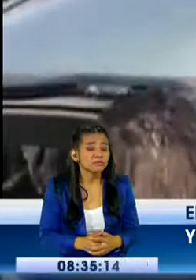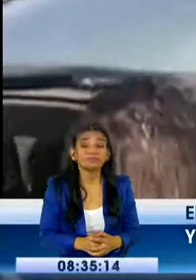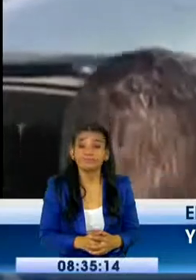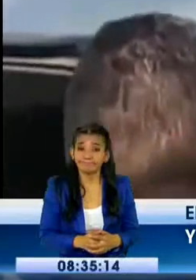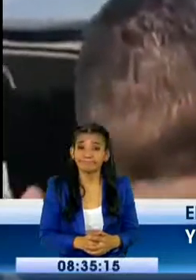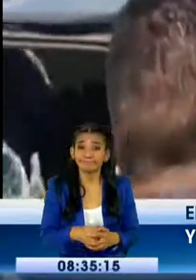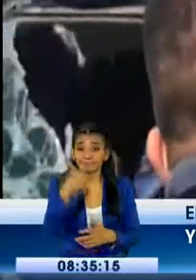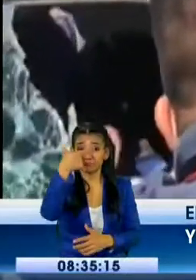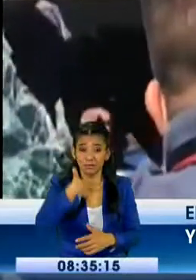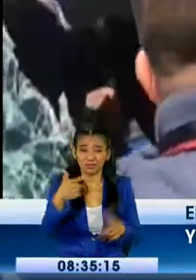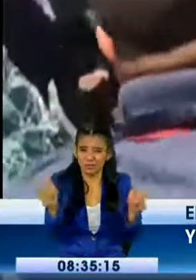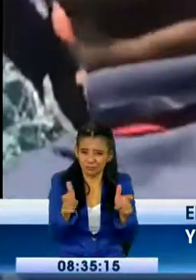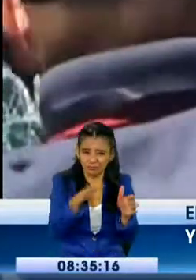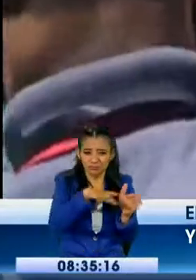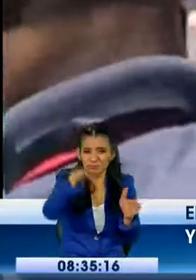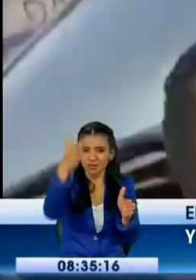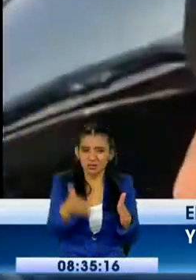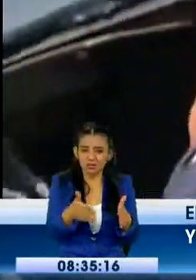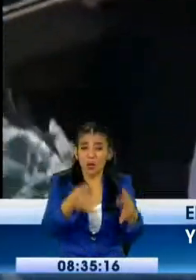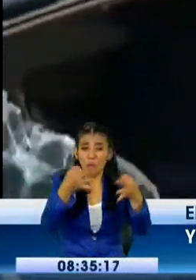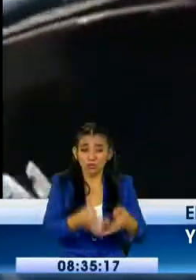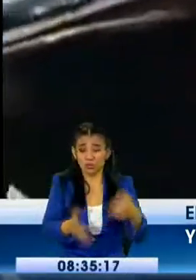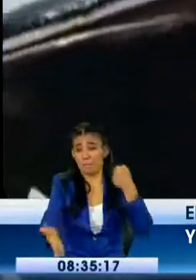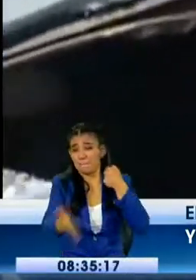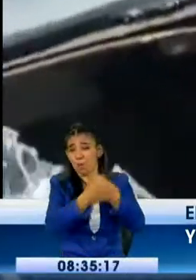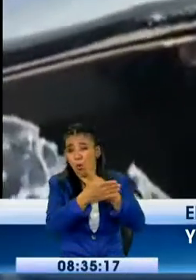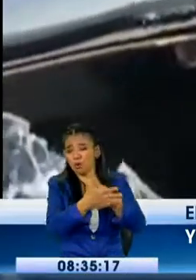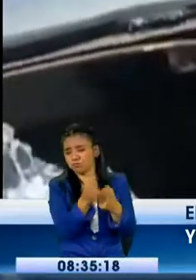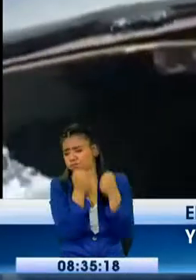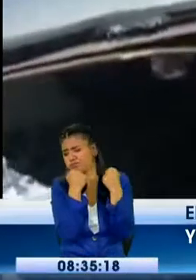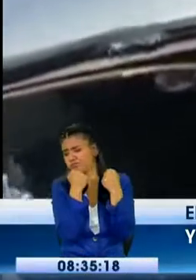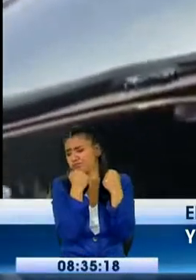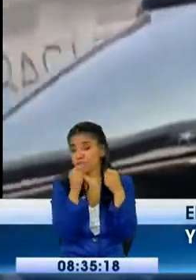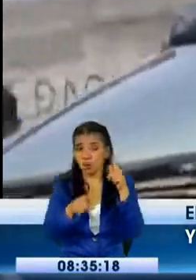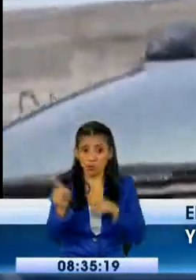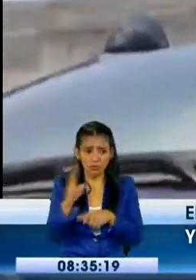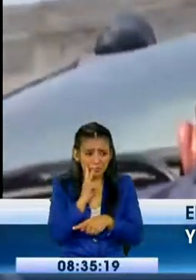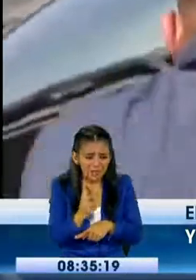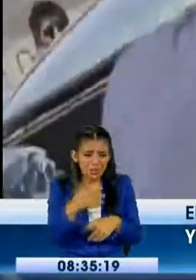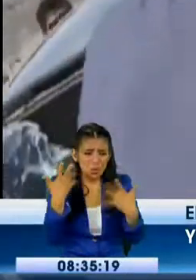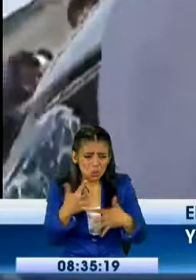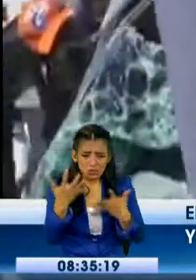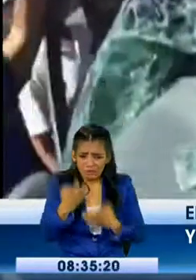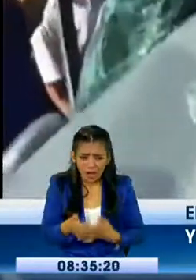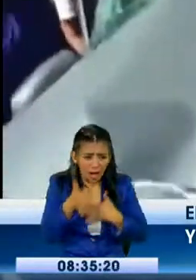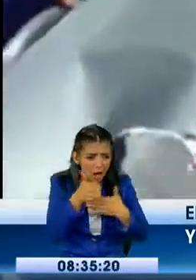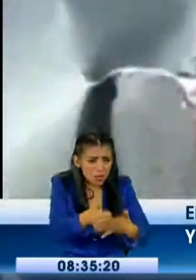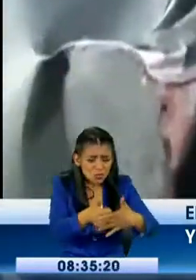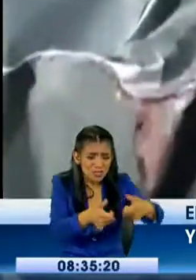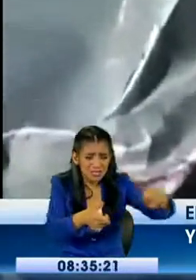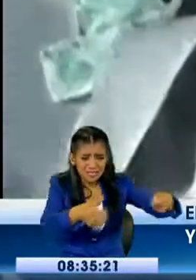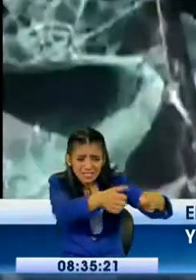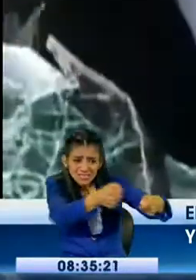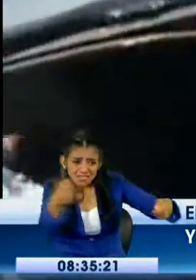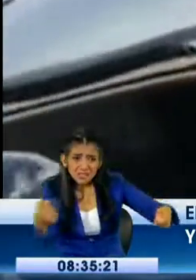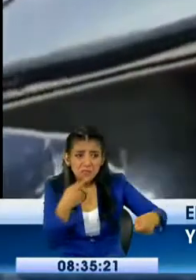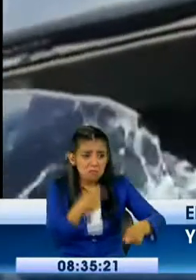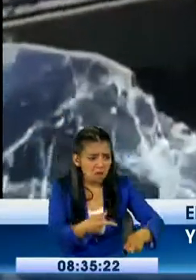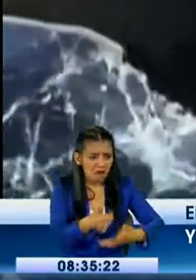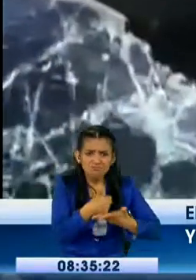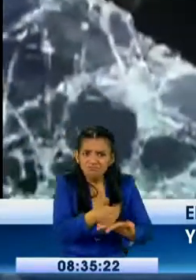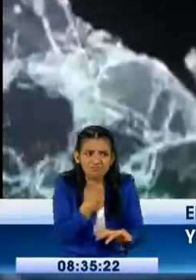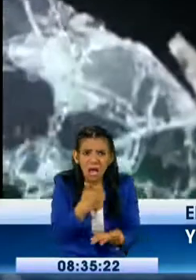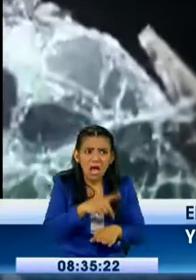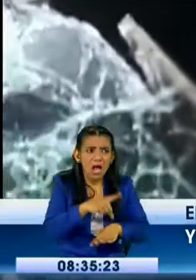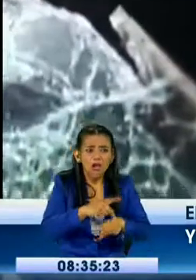El conductor del pequeño vehículo quedó atrapado en el volante. Quienes fueron testigos del mortal choque intentaron ayudar para sacarlo y brindarle primeros